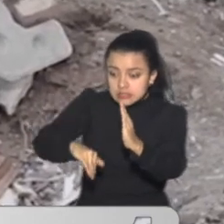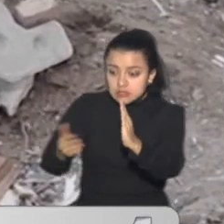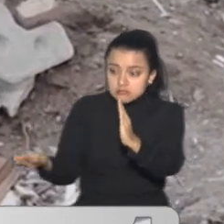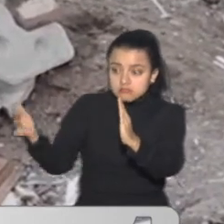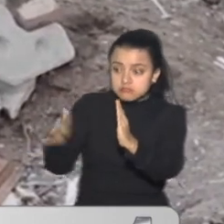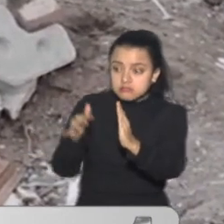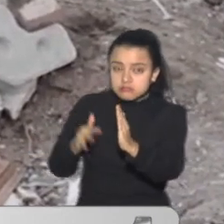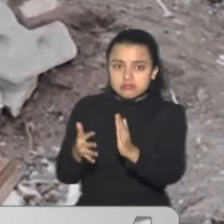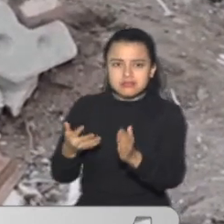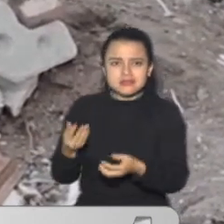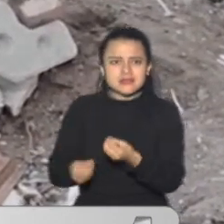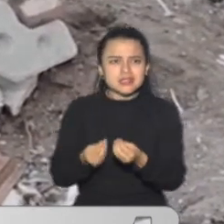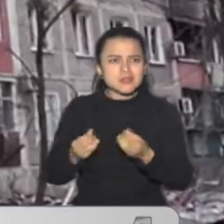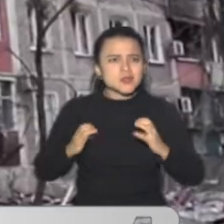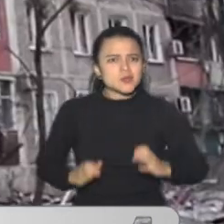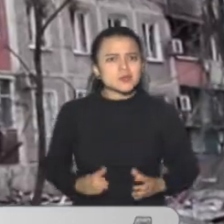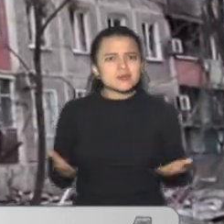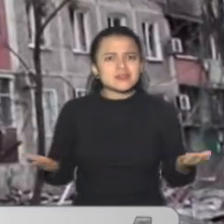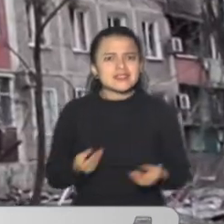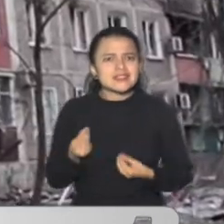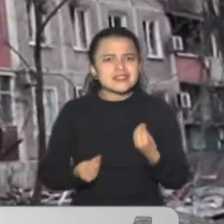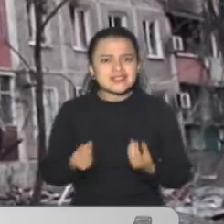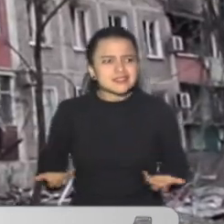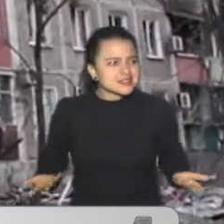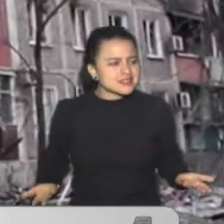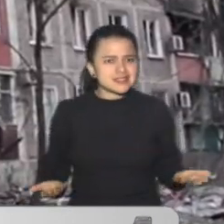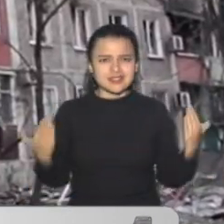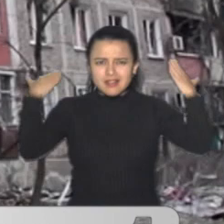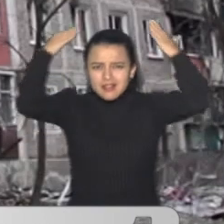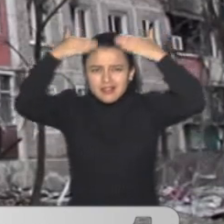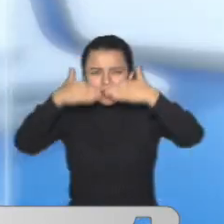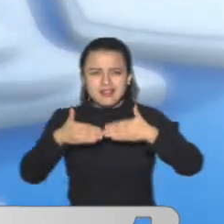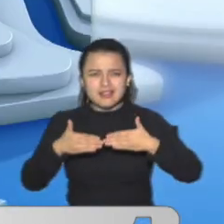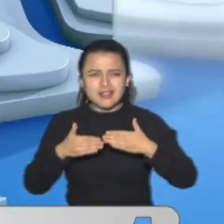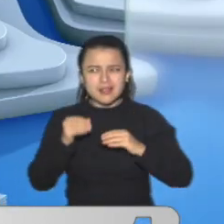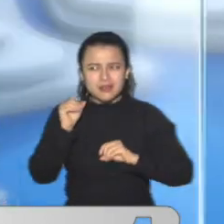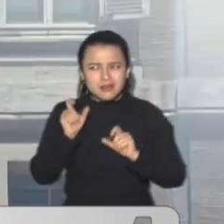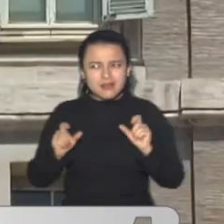manifestó que la gente de hecho sigue viviendo en bóvedas